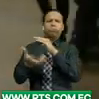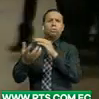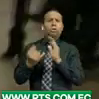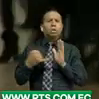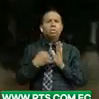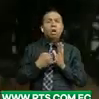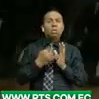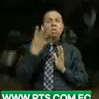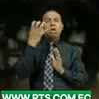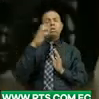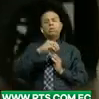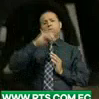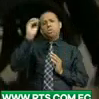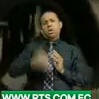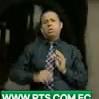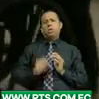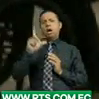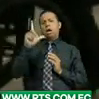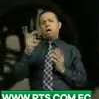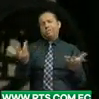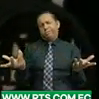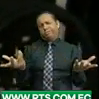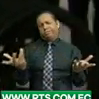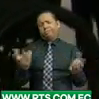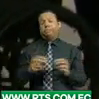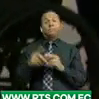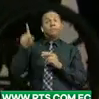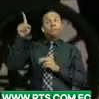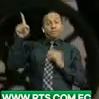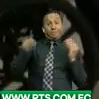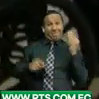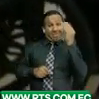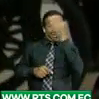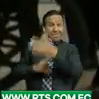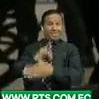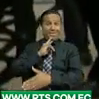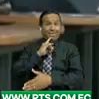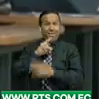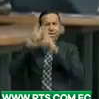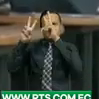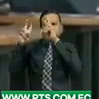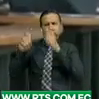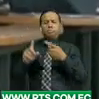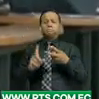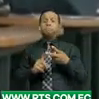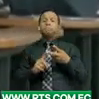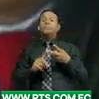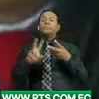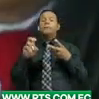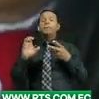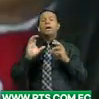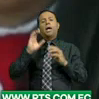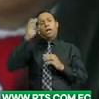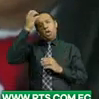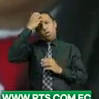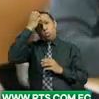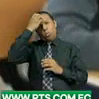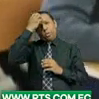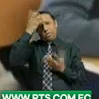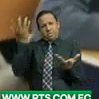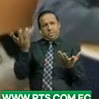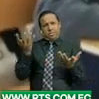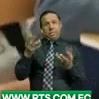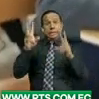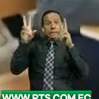14%. Los otros temas a tratarse durante la visita a Estados Unidos son la educación, en donde se pretende fortalecer la docencia